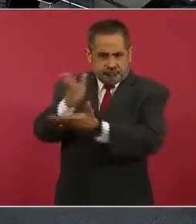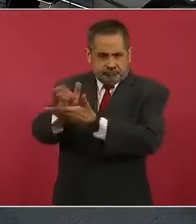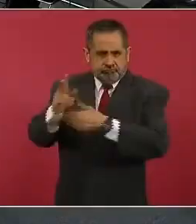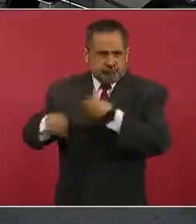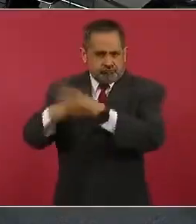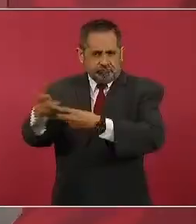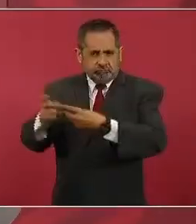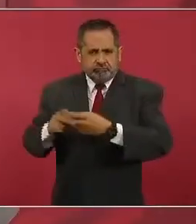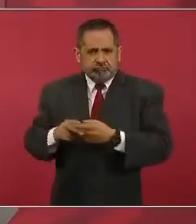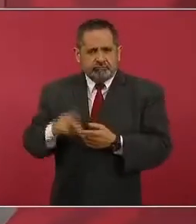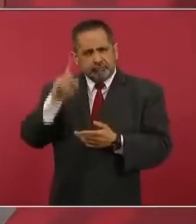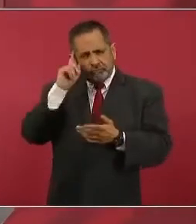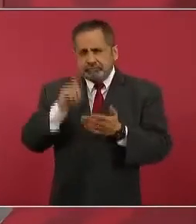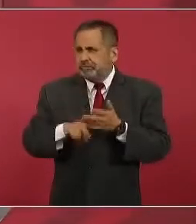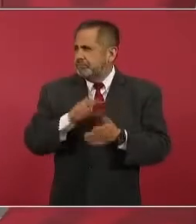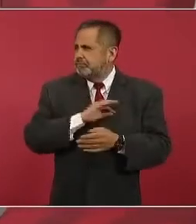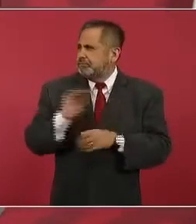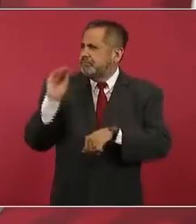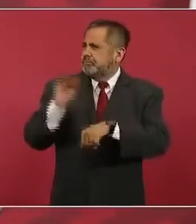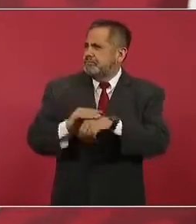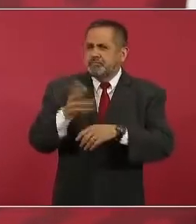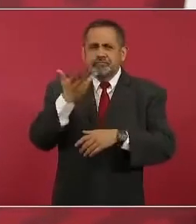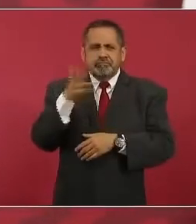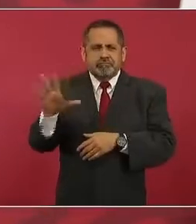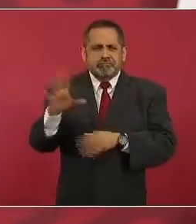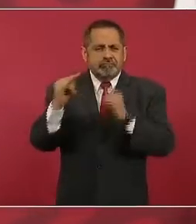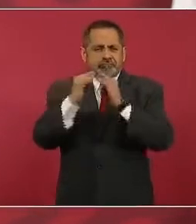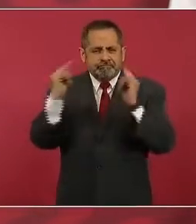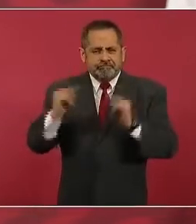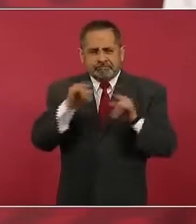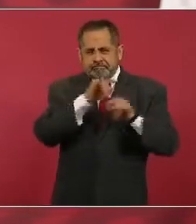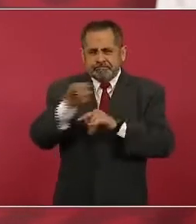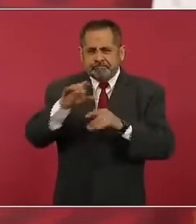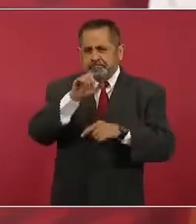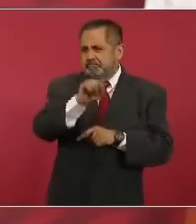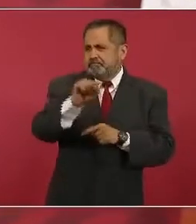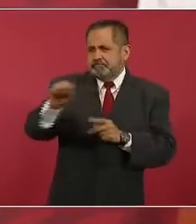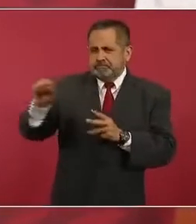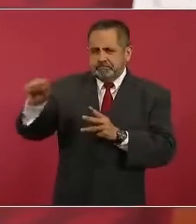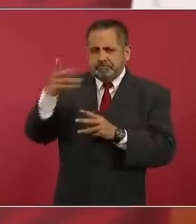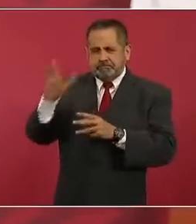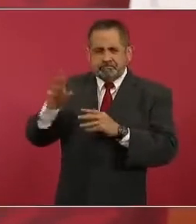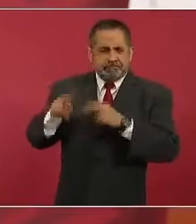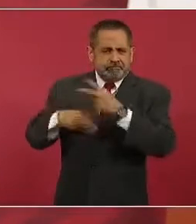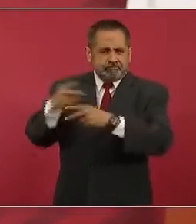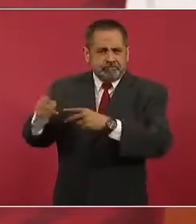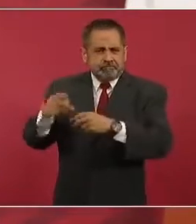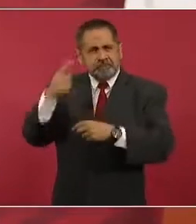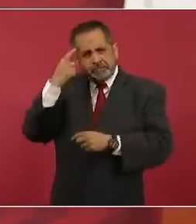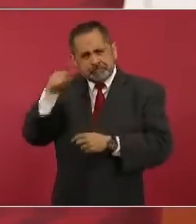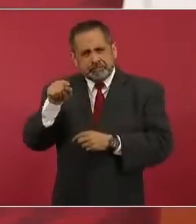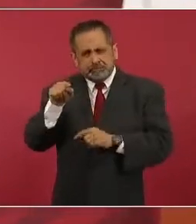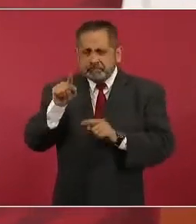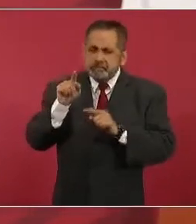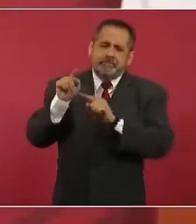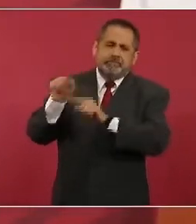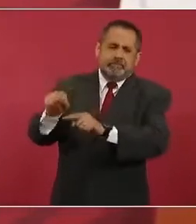creo que van a instalar 10 campamentos este para